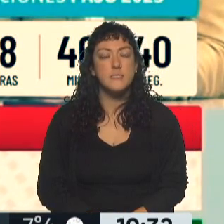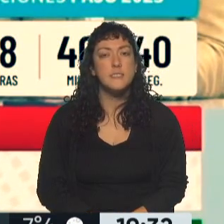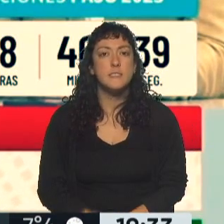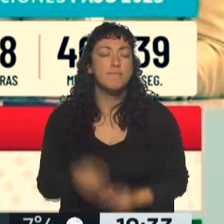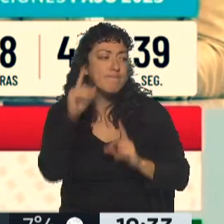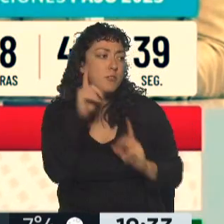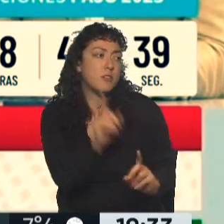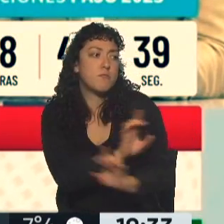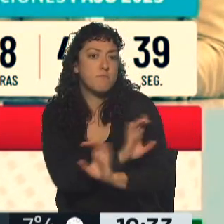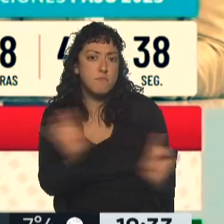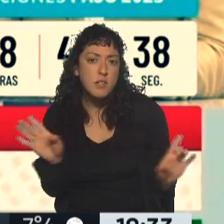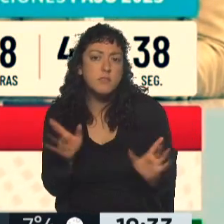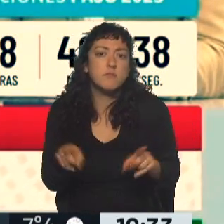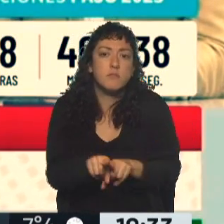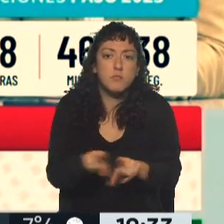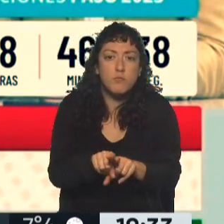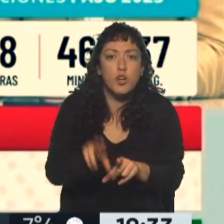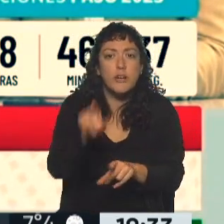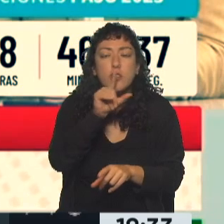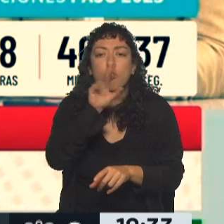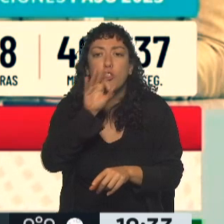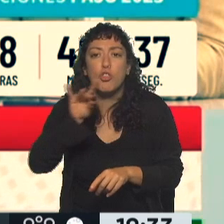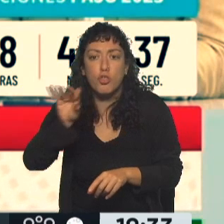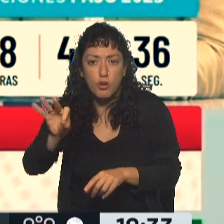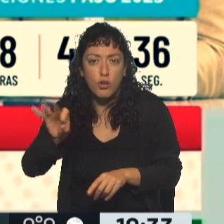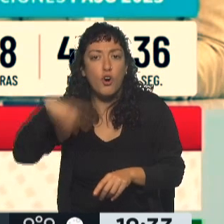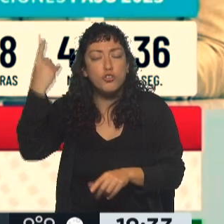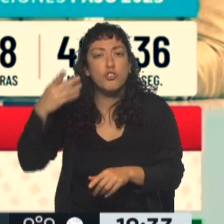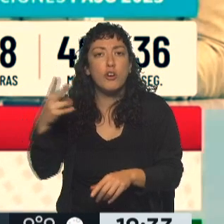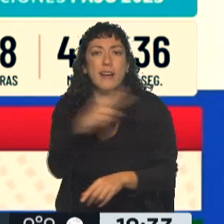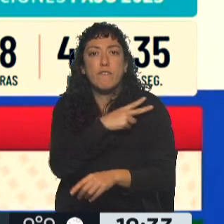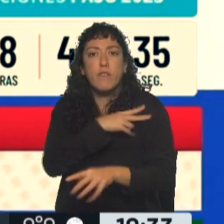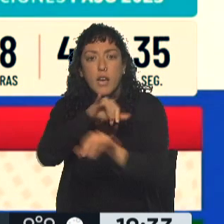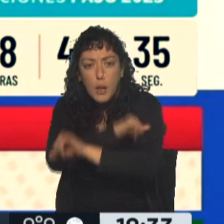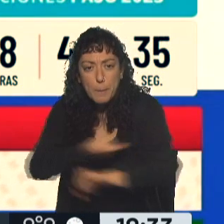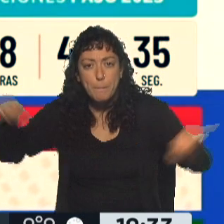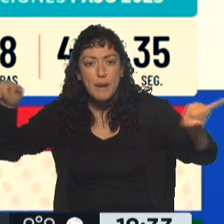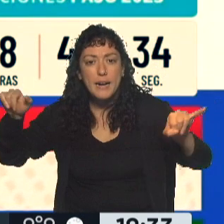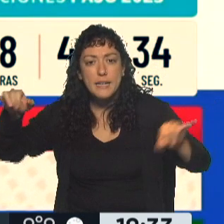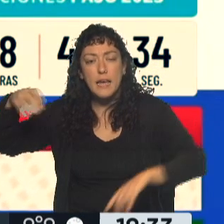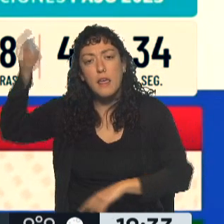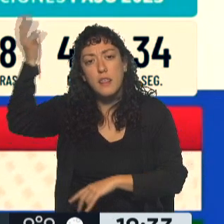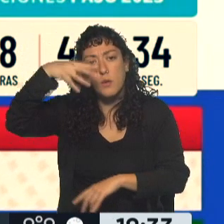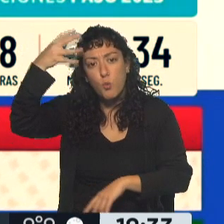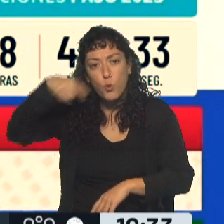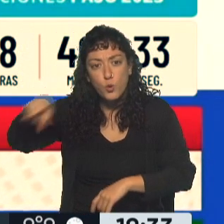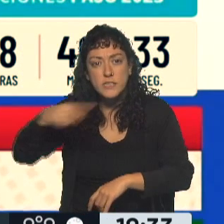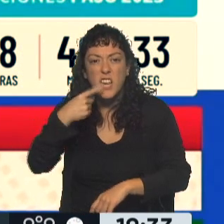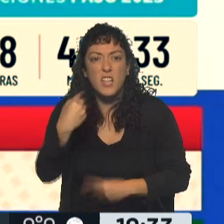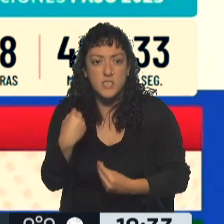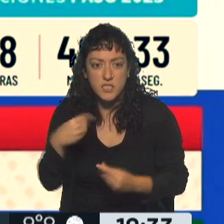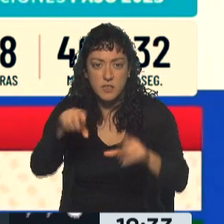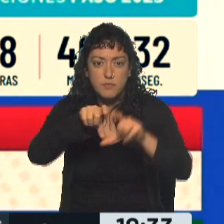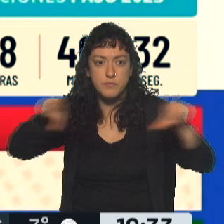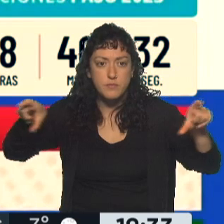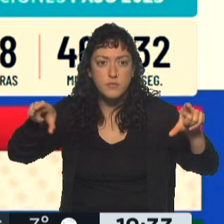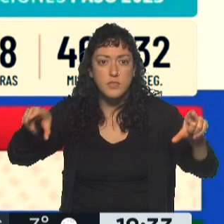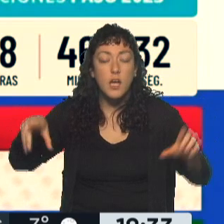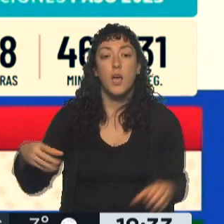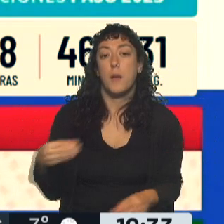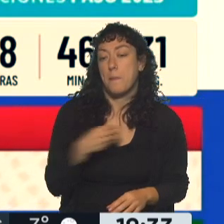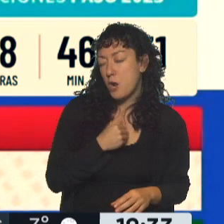por ejemplo, la que usó Juan Pablo Arenaza, jefe de campaña de Patricia Bullrich, la más